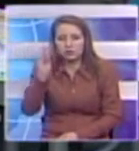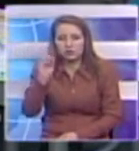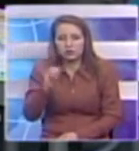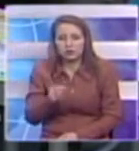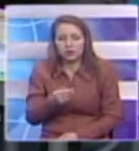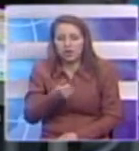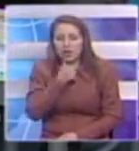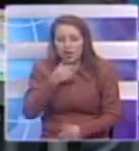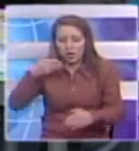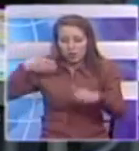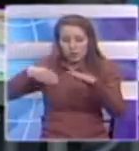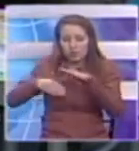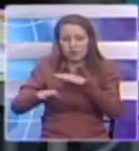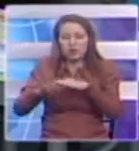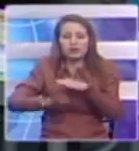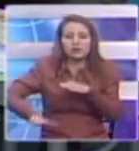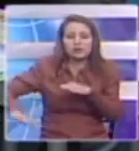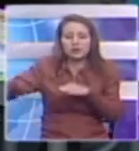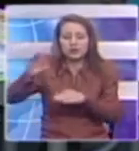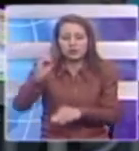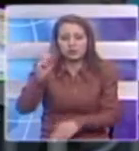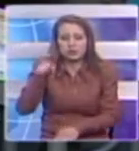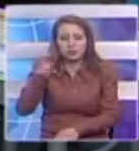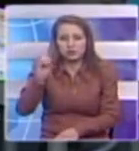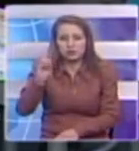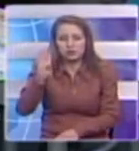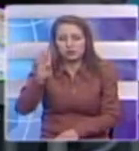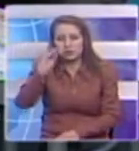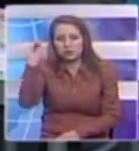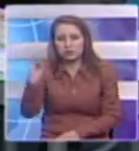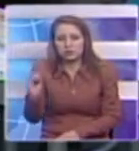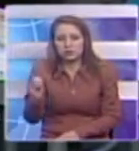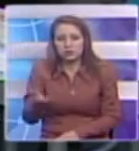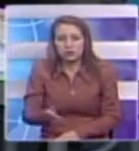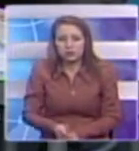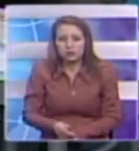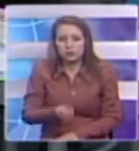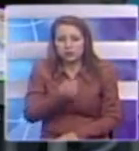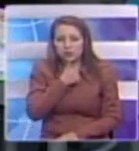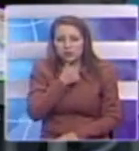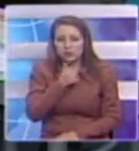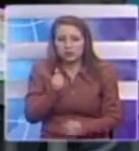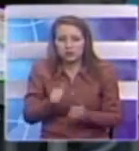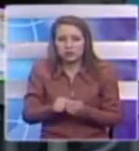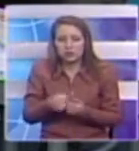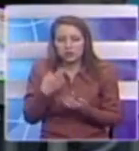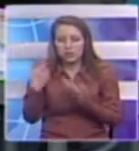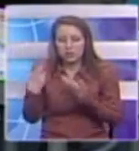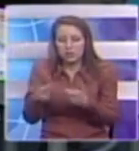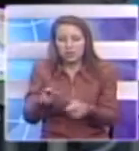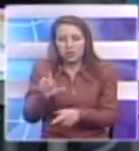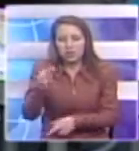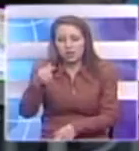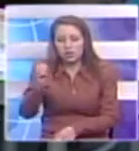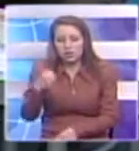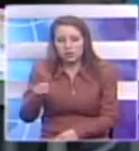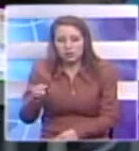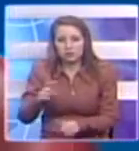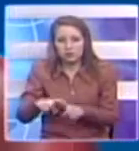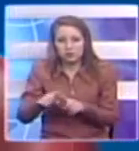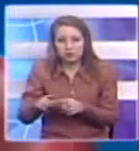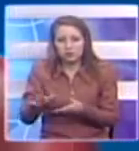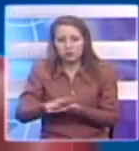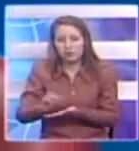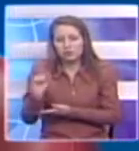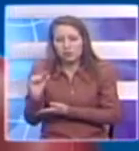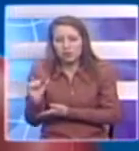aguas subterráneas y los restantes 0.04% las aguas superficiales, como son los ríos, lagos, lagunas y... Así es mínimo. Y